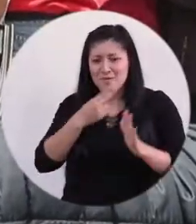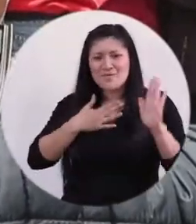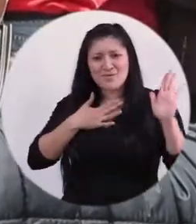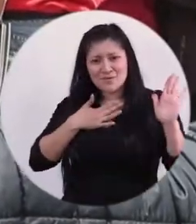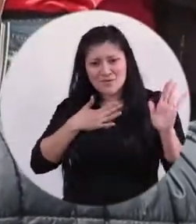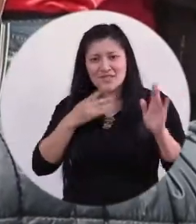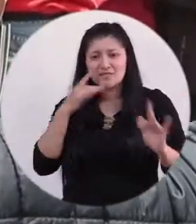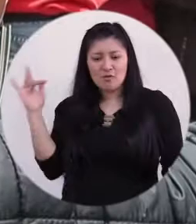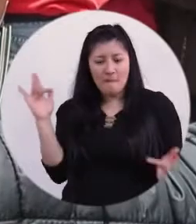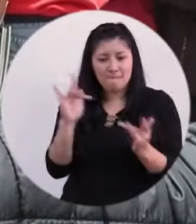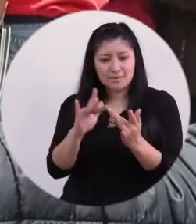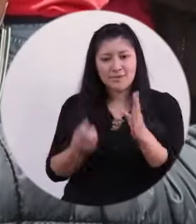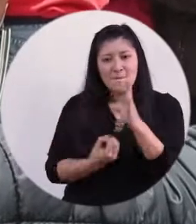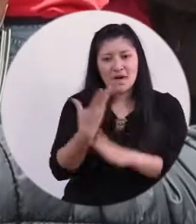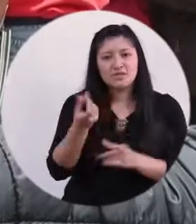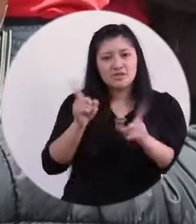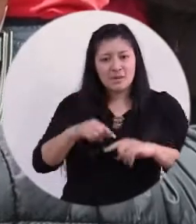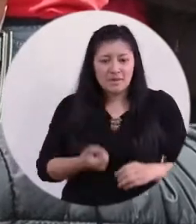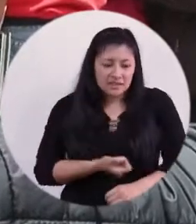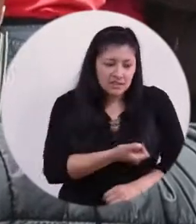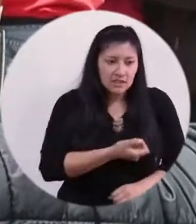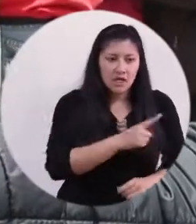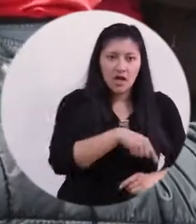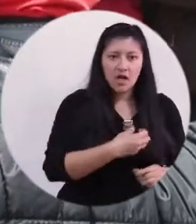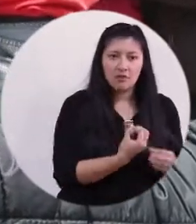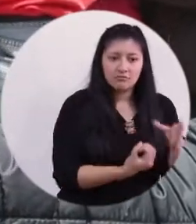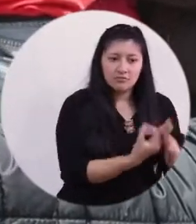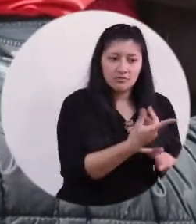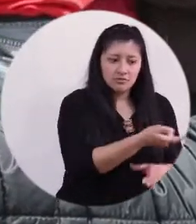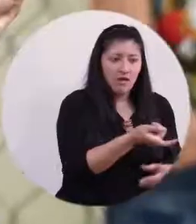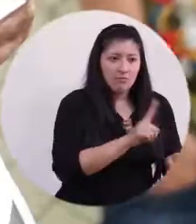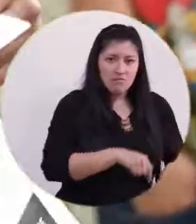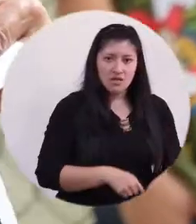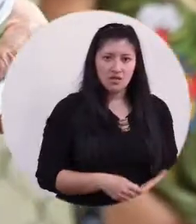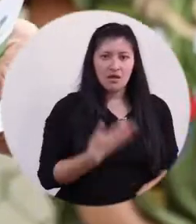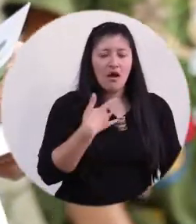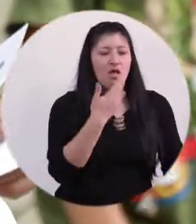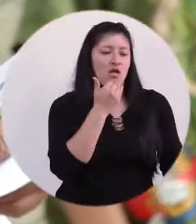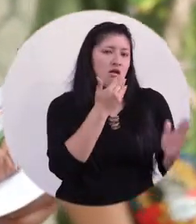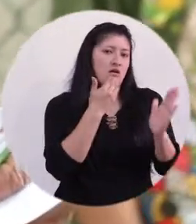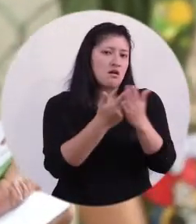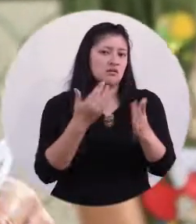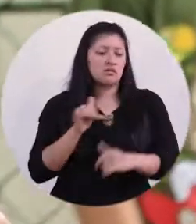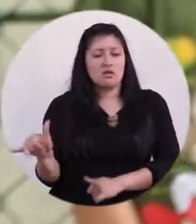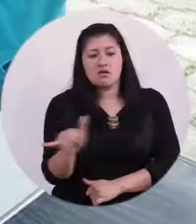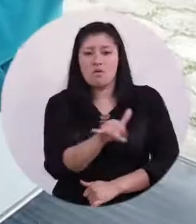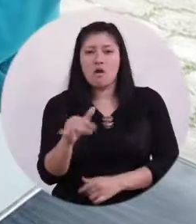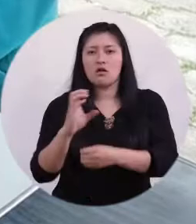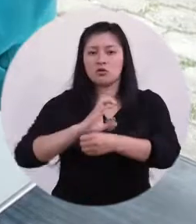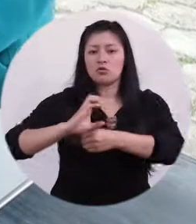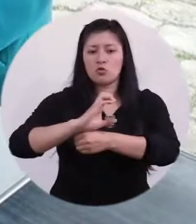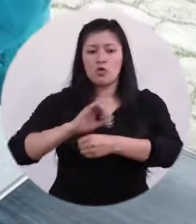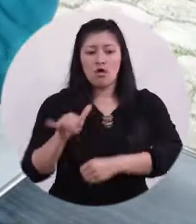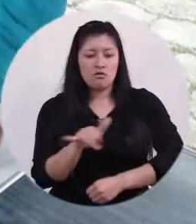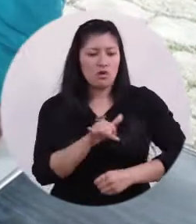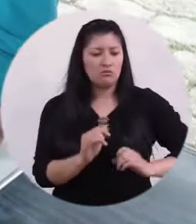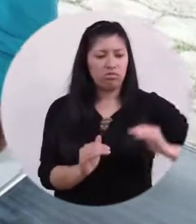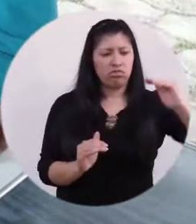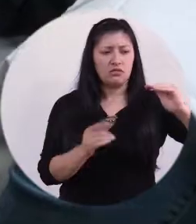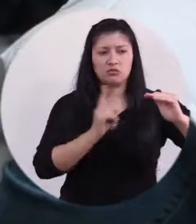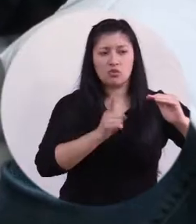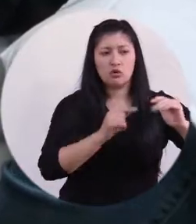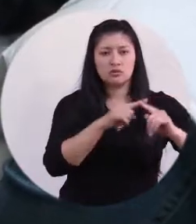sector rural es un compromiso no sólo con la ciudad de pasto sino con los corregimientos y muy importante que nos haya tratado